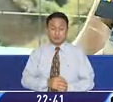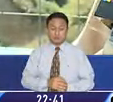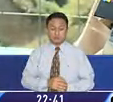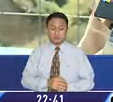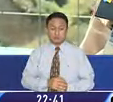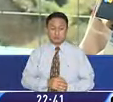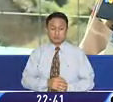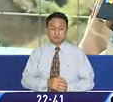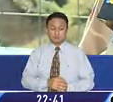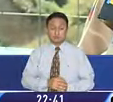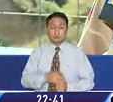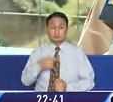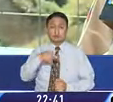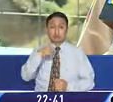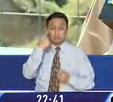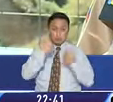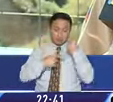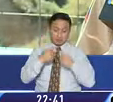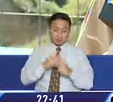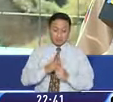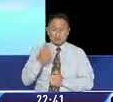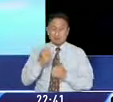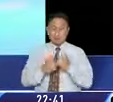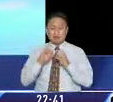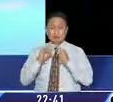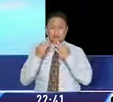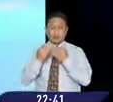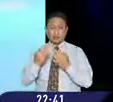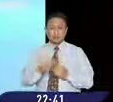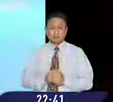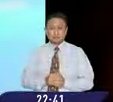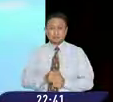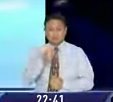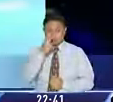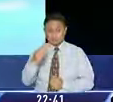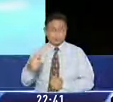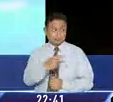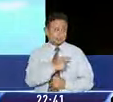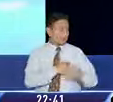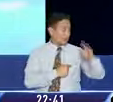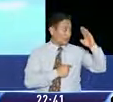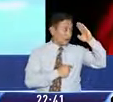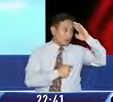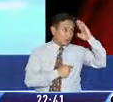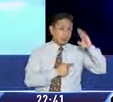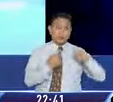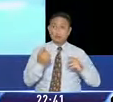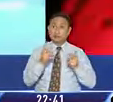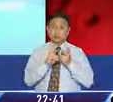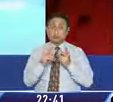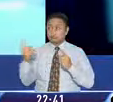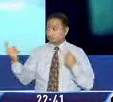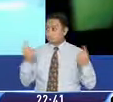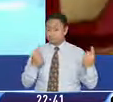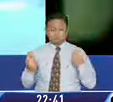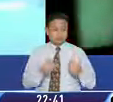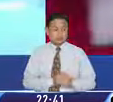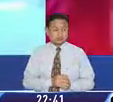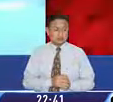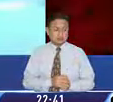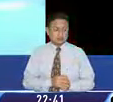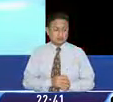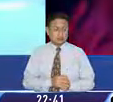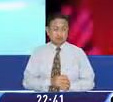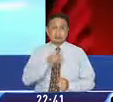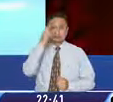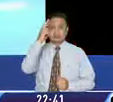poco a llorar, que tuvo problemas familiares. Al ver a los servidores policiales y los pocos vecinos que salieron, como que lo pensó dos veces